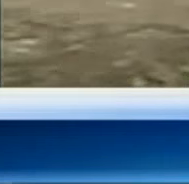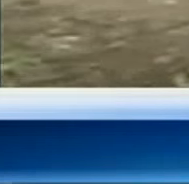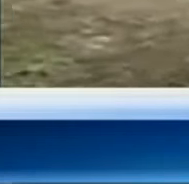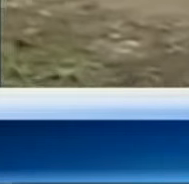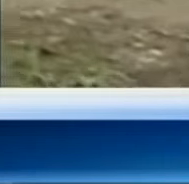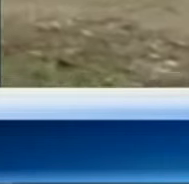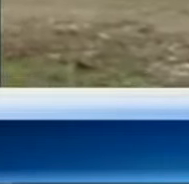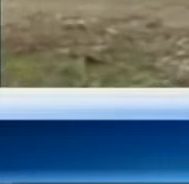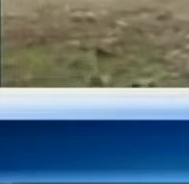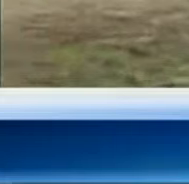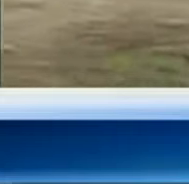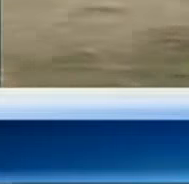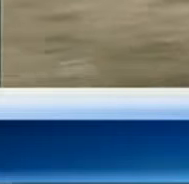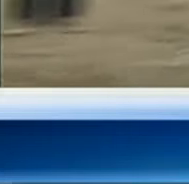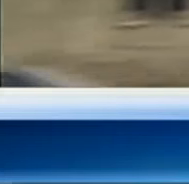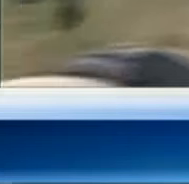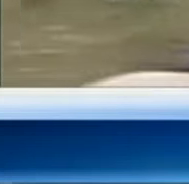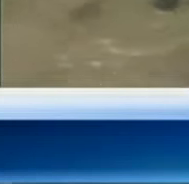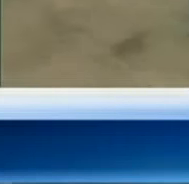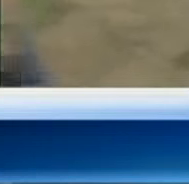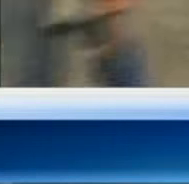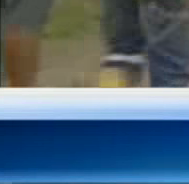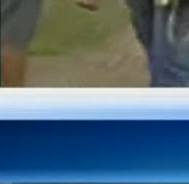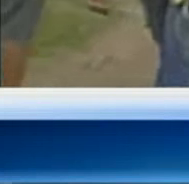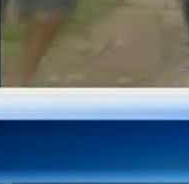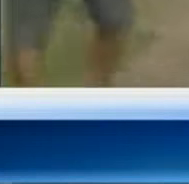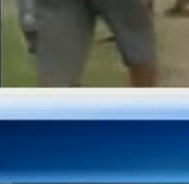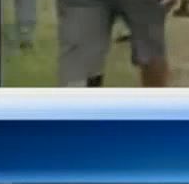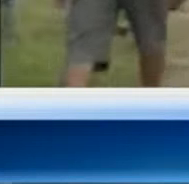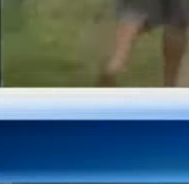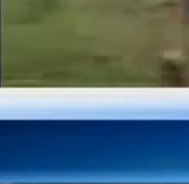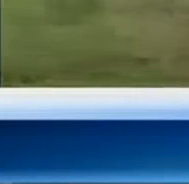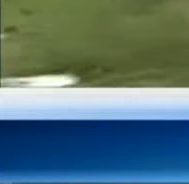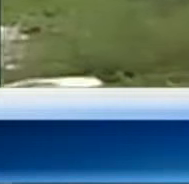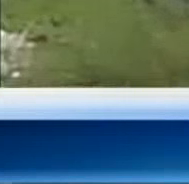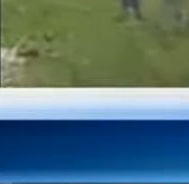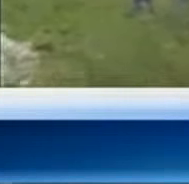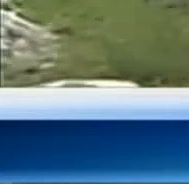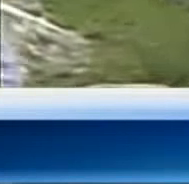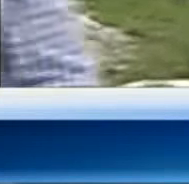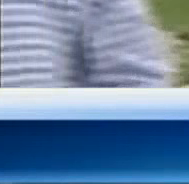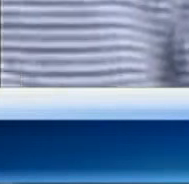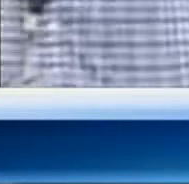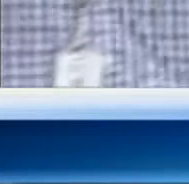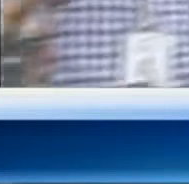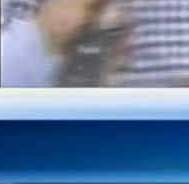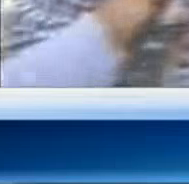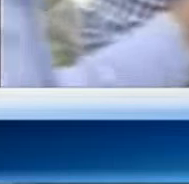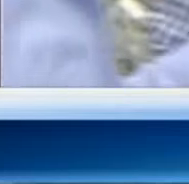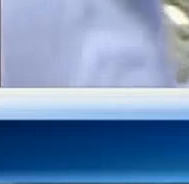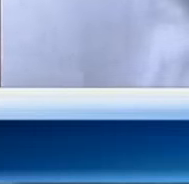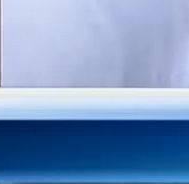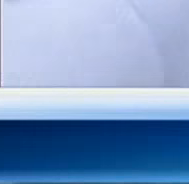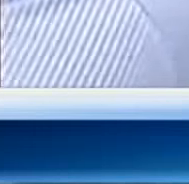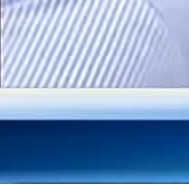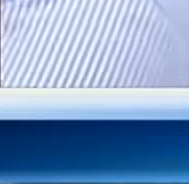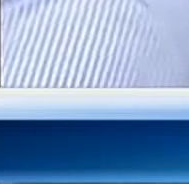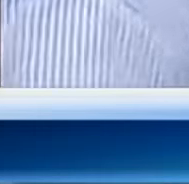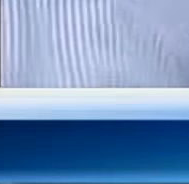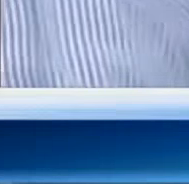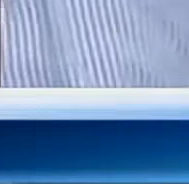esta cooperativa. Justo estamos, han venido los buzos para verificar qué tipo de obstrucción hay en el mismo, porque no